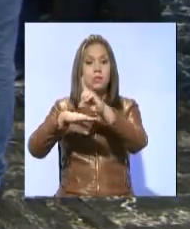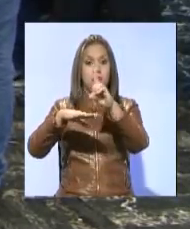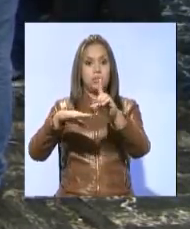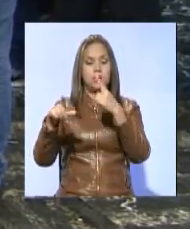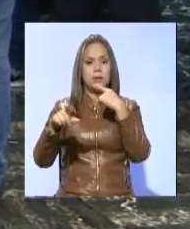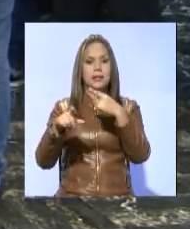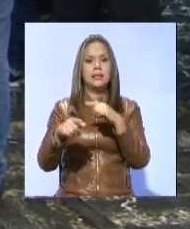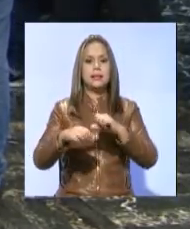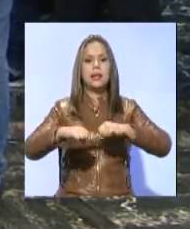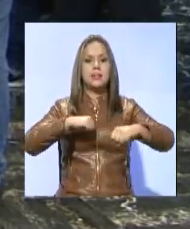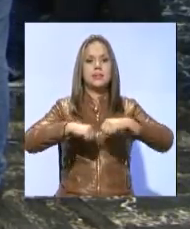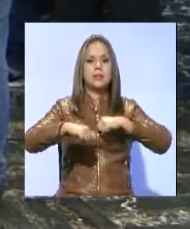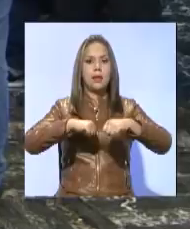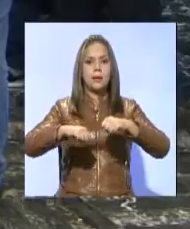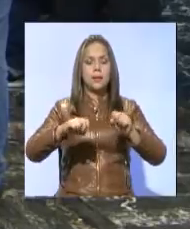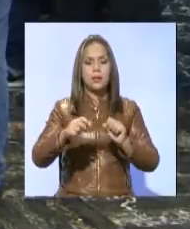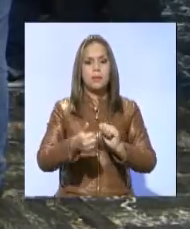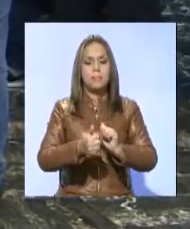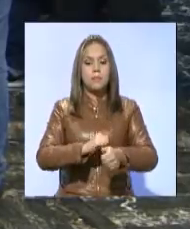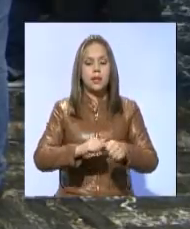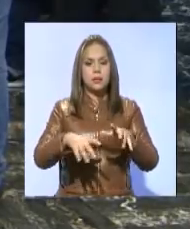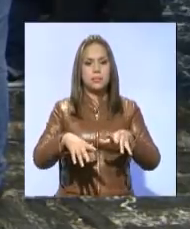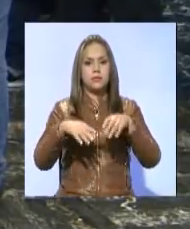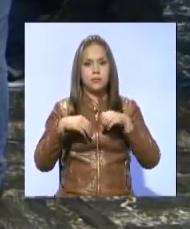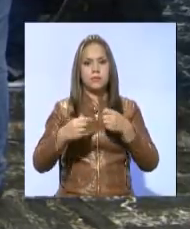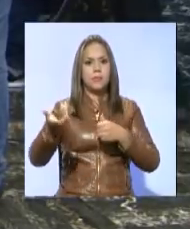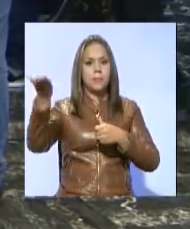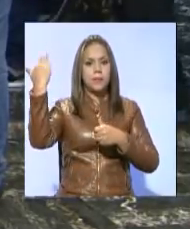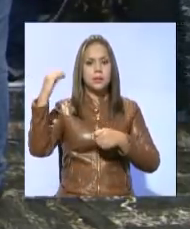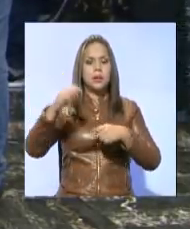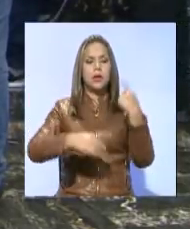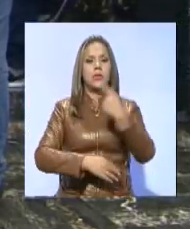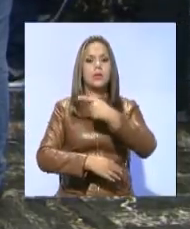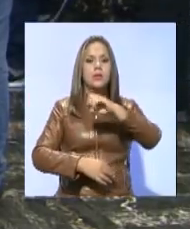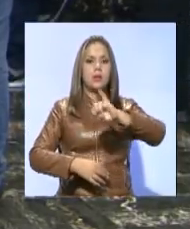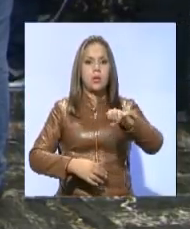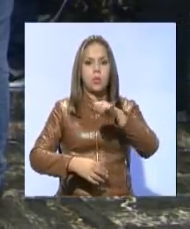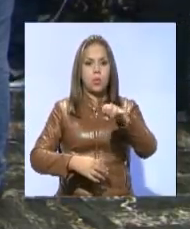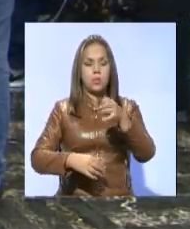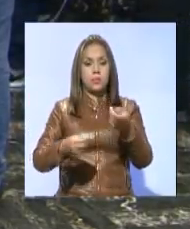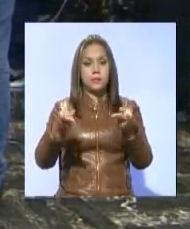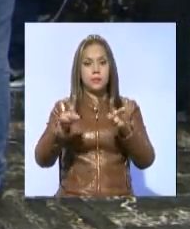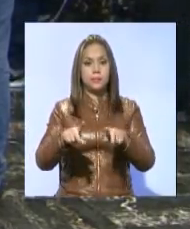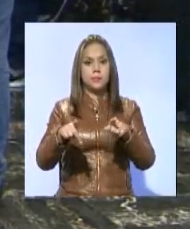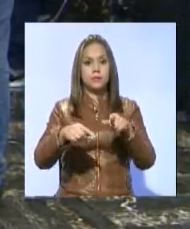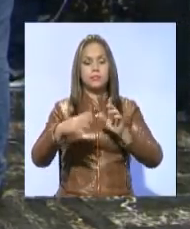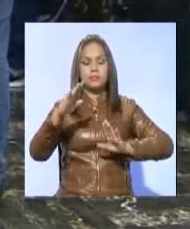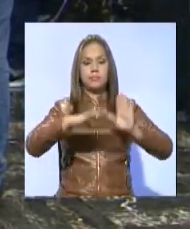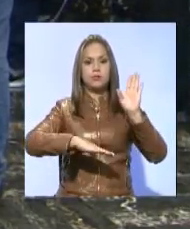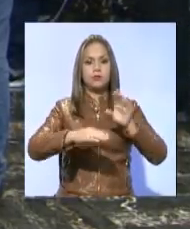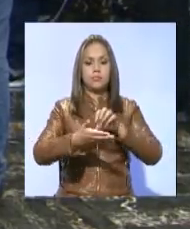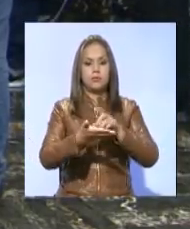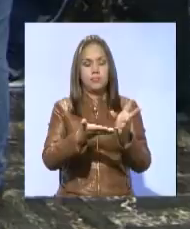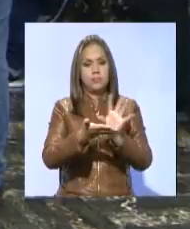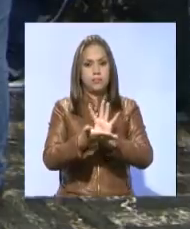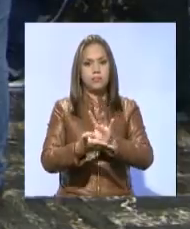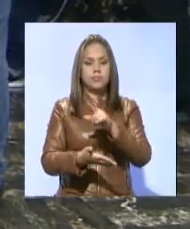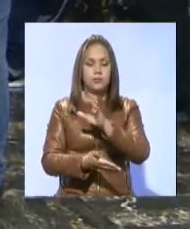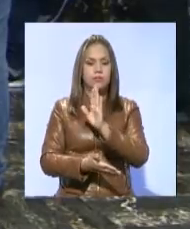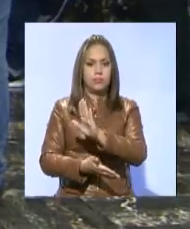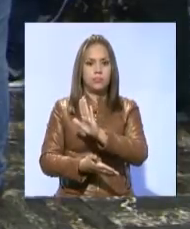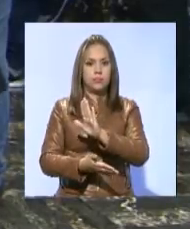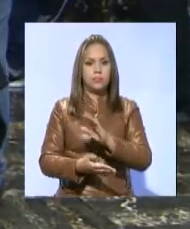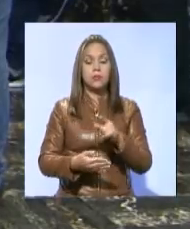de admisibilidad emitido por la Corte Constitucional el pasado día jueves, al que también se adjunta una resolución del Pleno de este